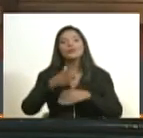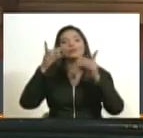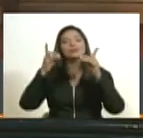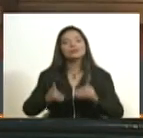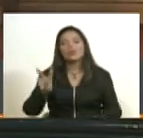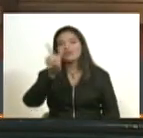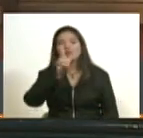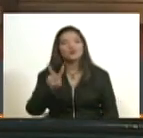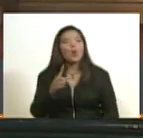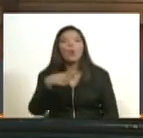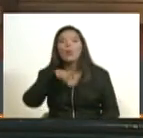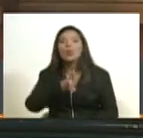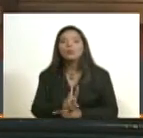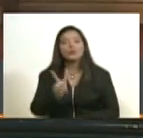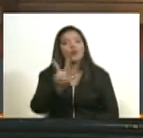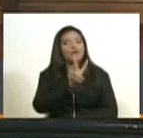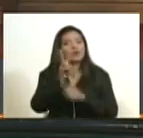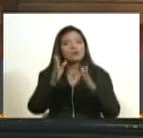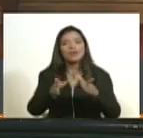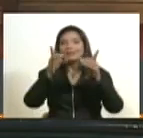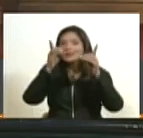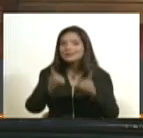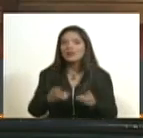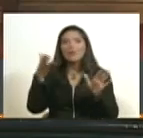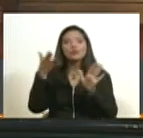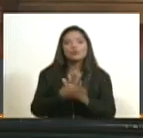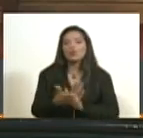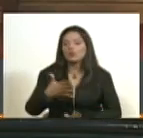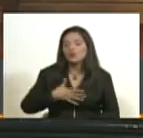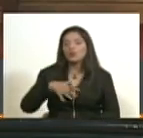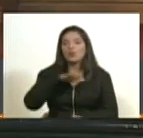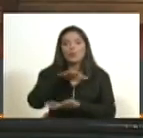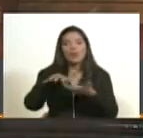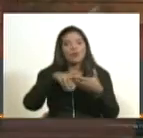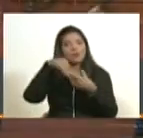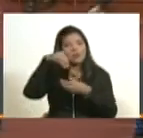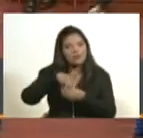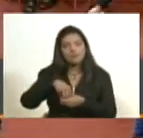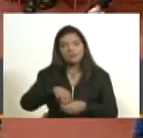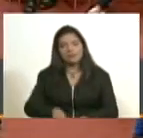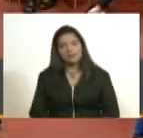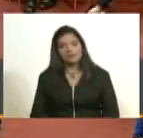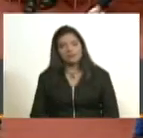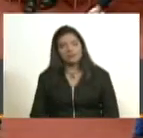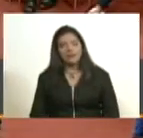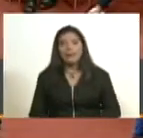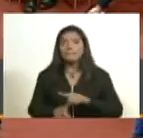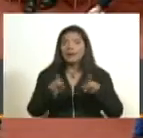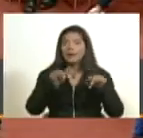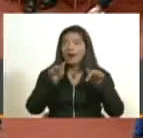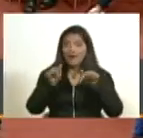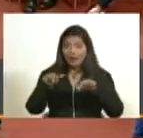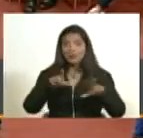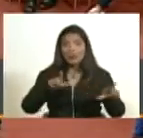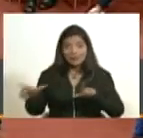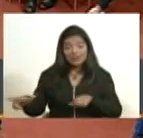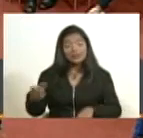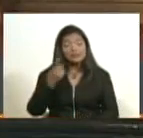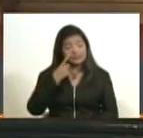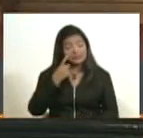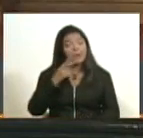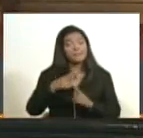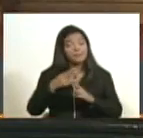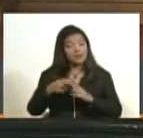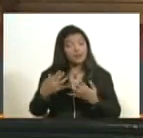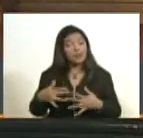los venezolanos decidimos sobre nuestros asuntos. Pero ellos estaban listos para que ustedes vean lo